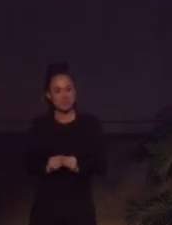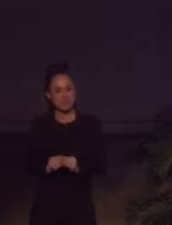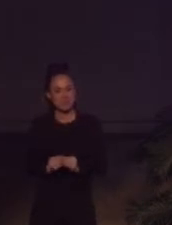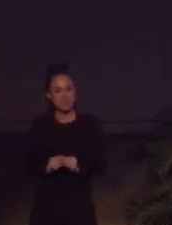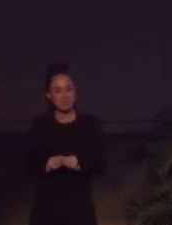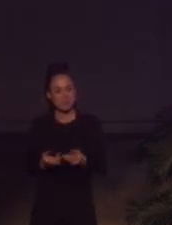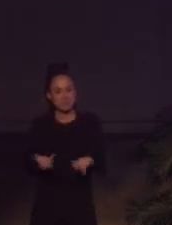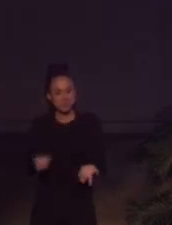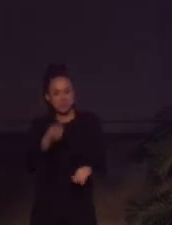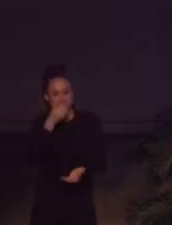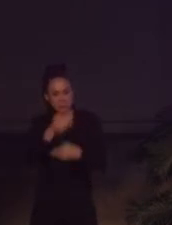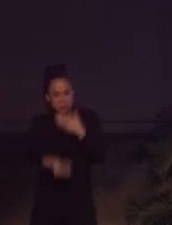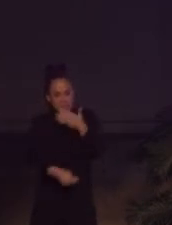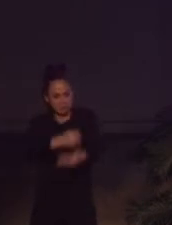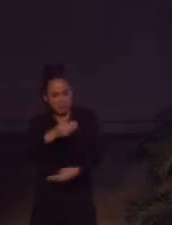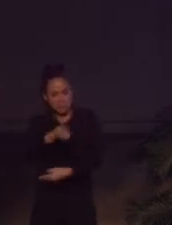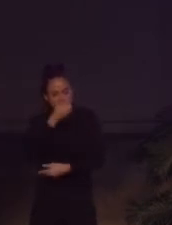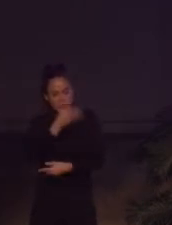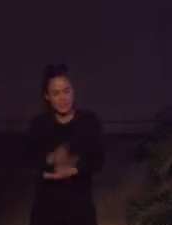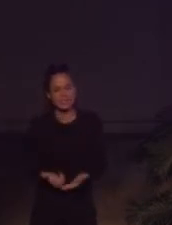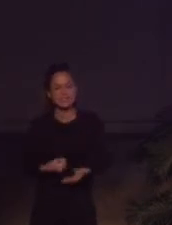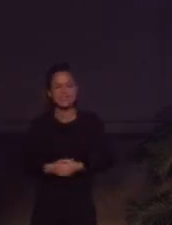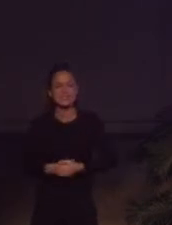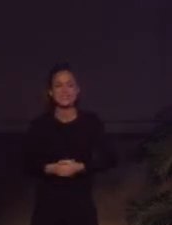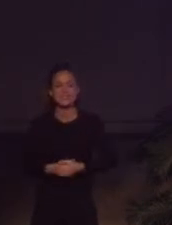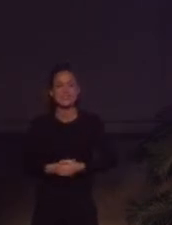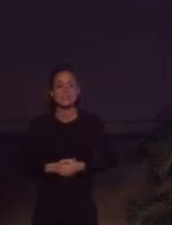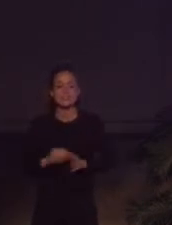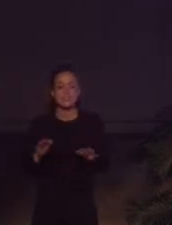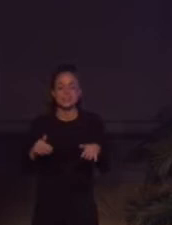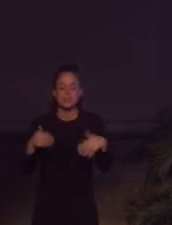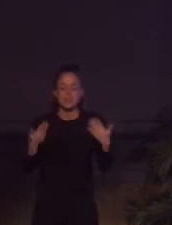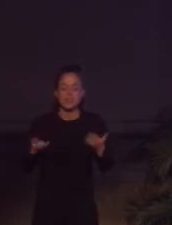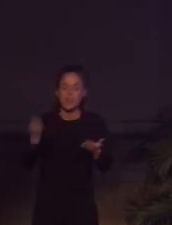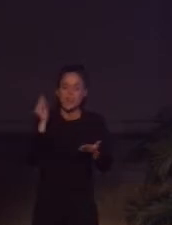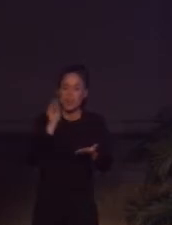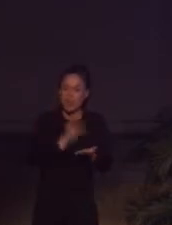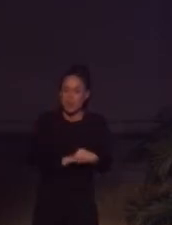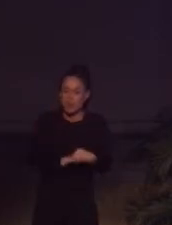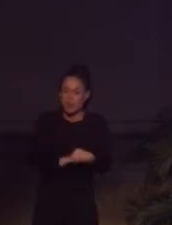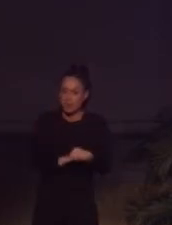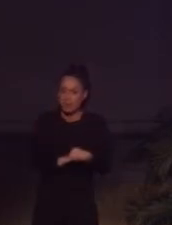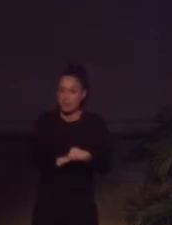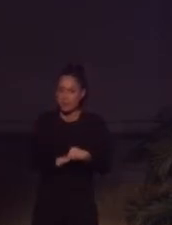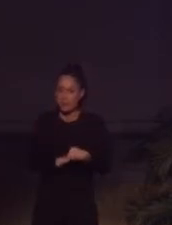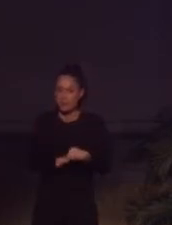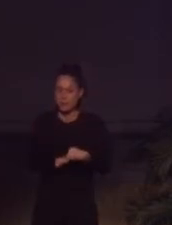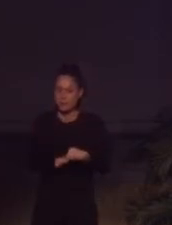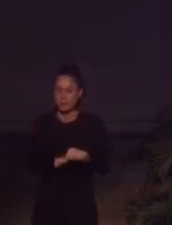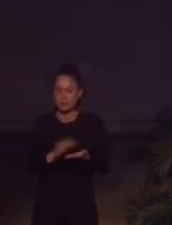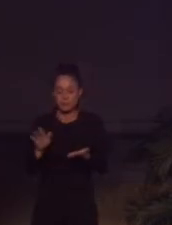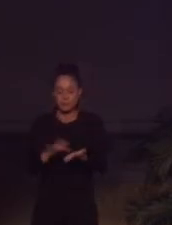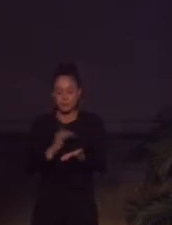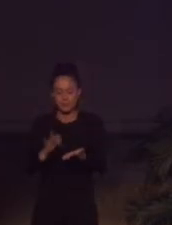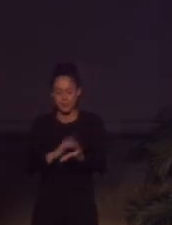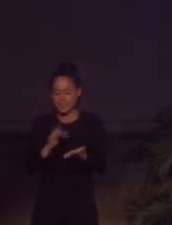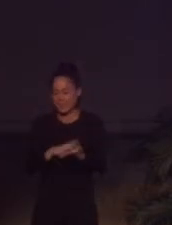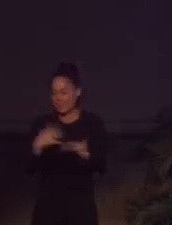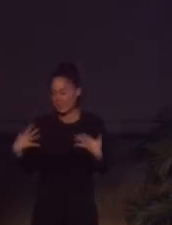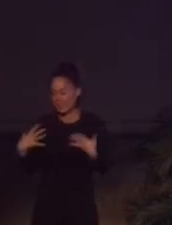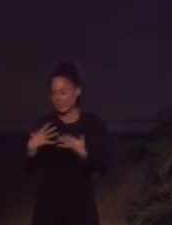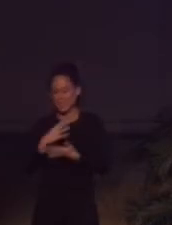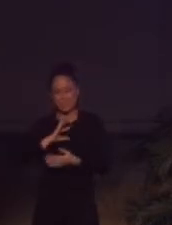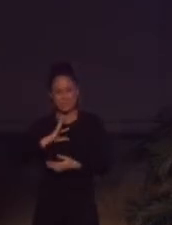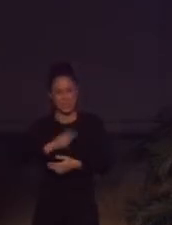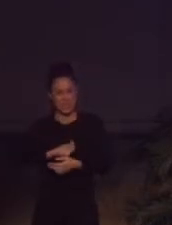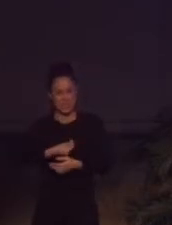¿no? Además, otra cosa que hay que apuntar, que como esta vez había un confunding, o sea, todas las páginas que ocupa el parole de queer, se intentó hablar de